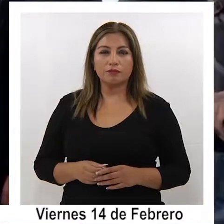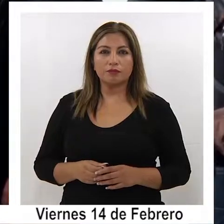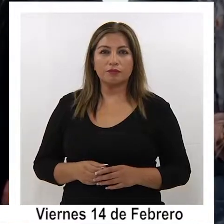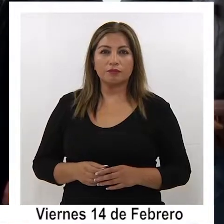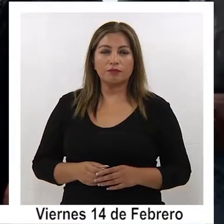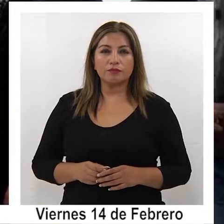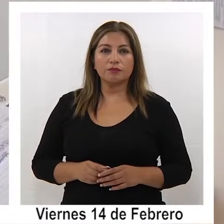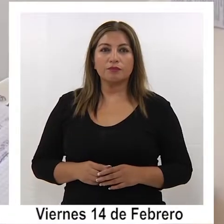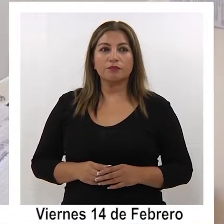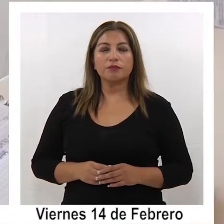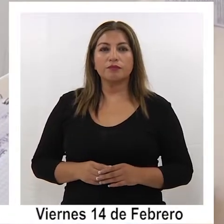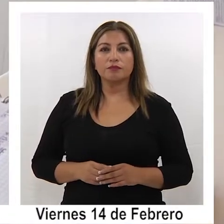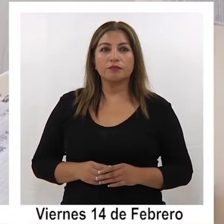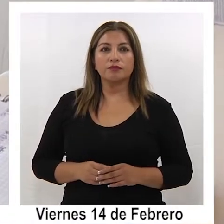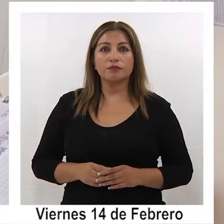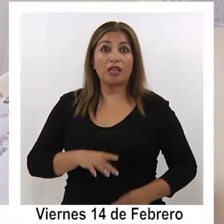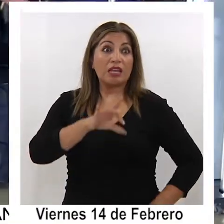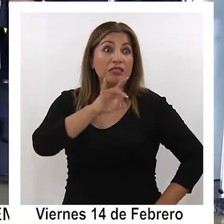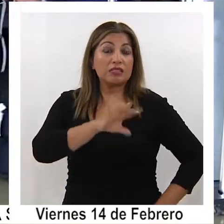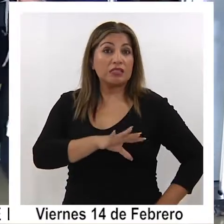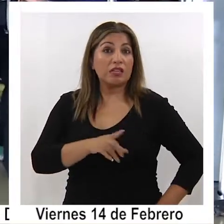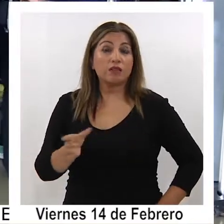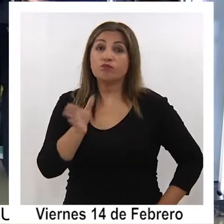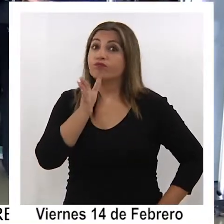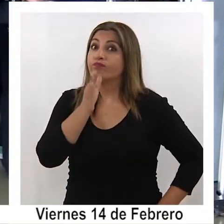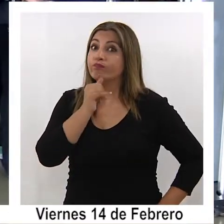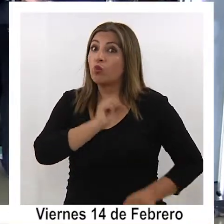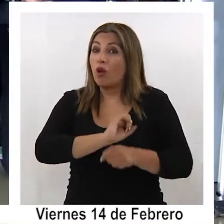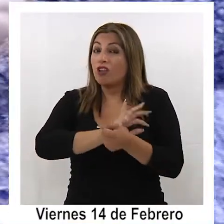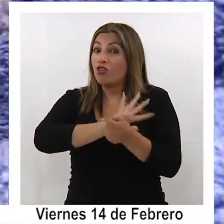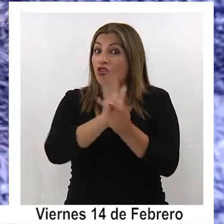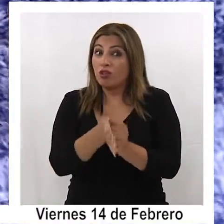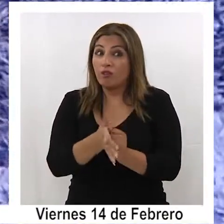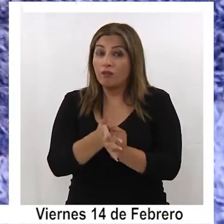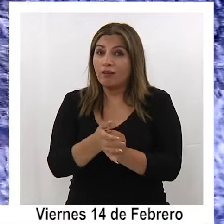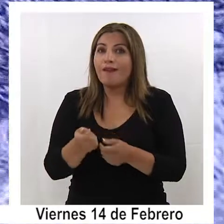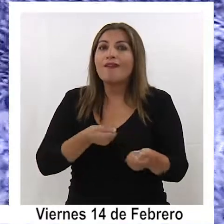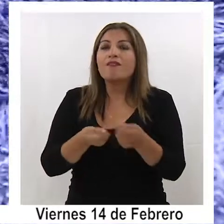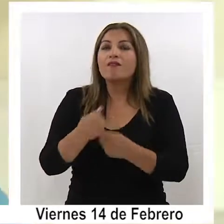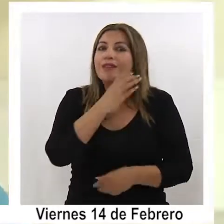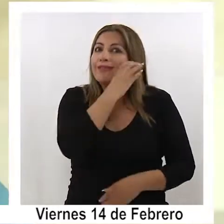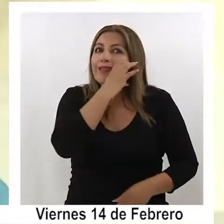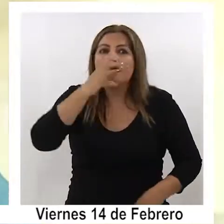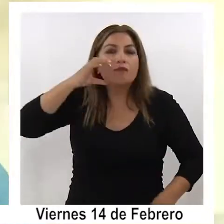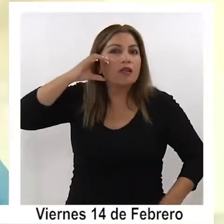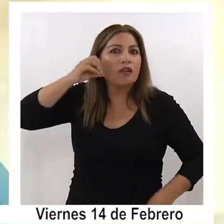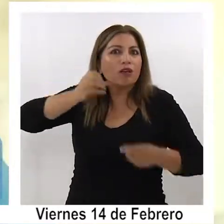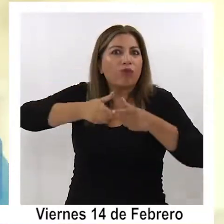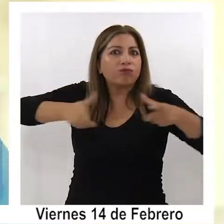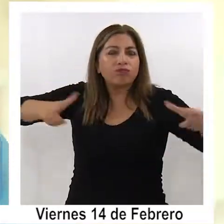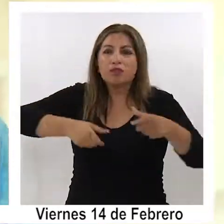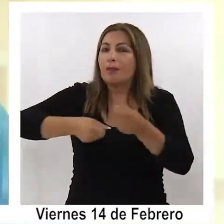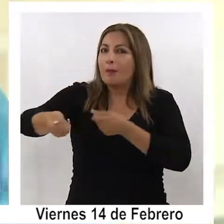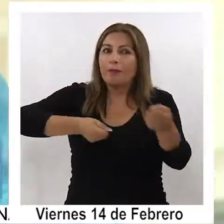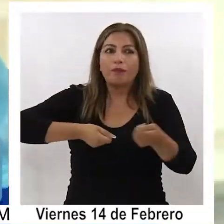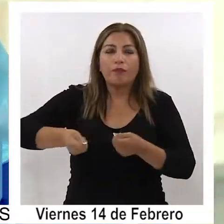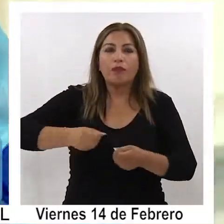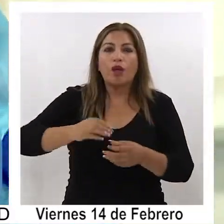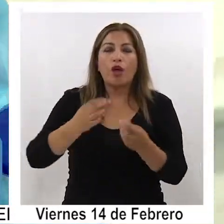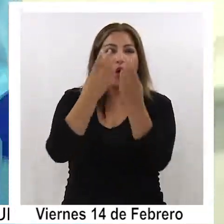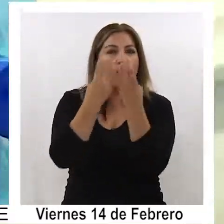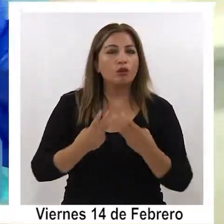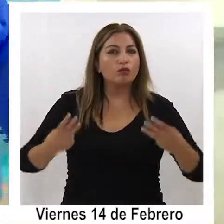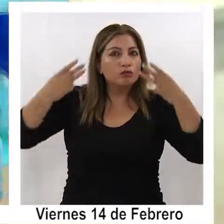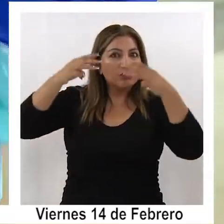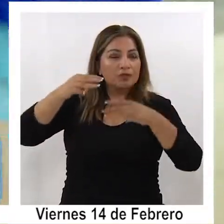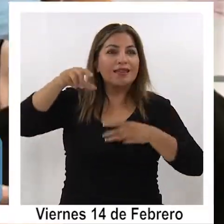Mientras que sin casos confirmados, aunque a Chile no ha llegado el coronavirus, la venta de mascarillas se ha multiplicado desde que la Organización